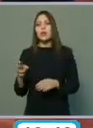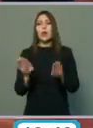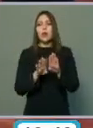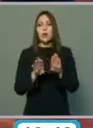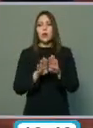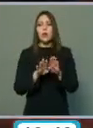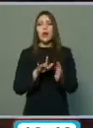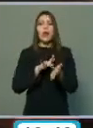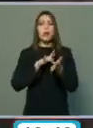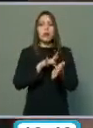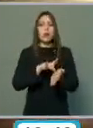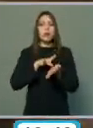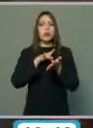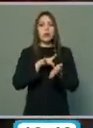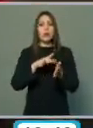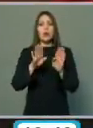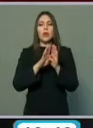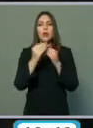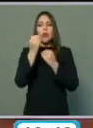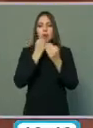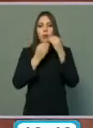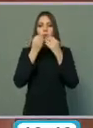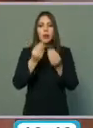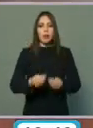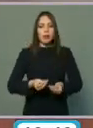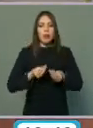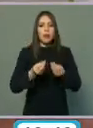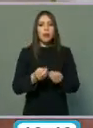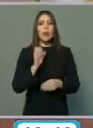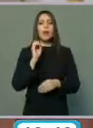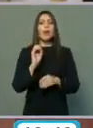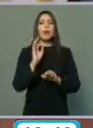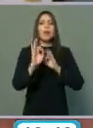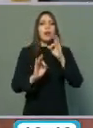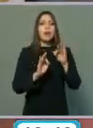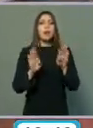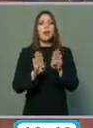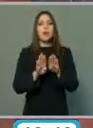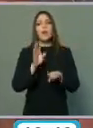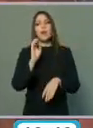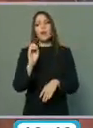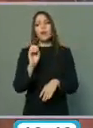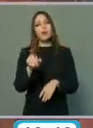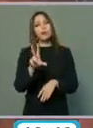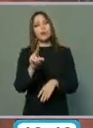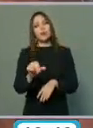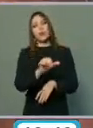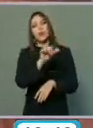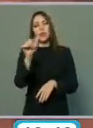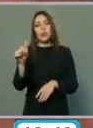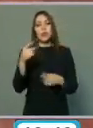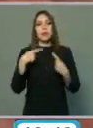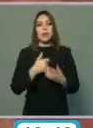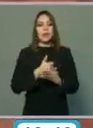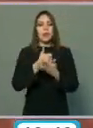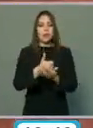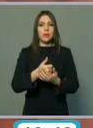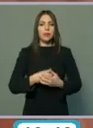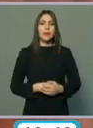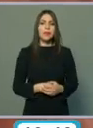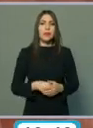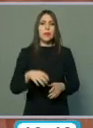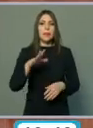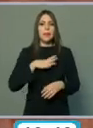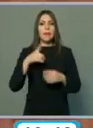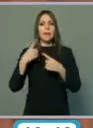¿podemos apoyarlos de alguna manera con su alimento o con algunos tratamientos? ¿O eso ya lo Hay ven por varios otro programas lado? de ayuda Sí. en Proyecto Nenuki,